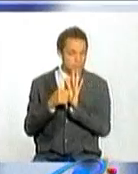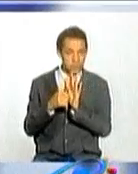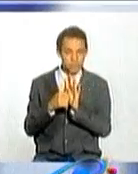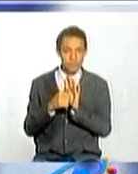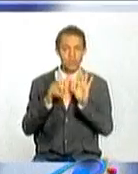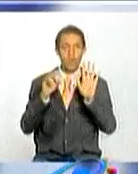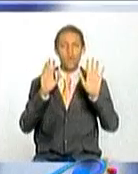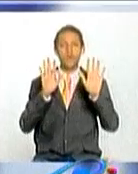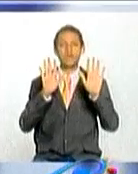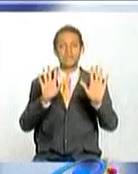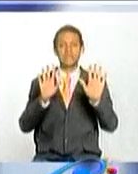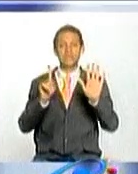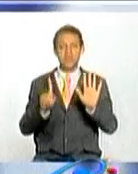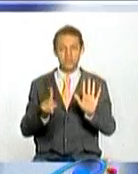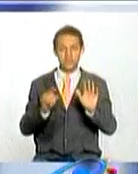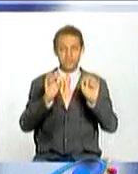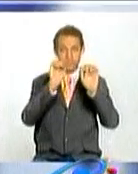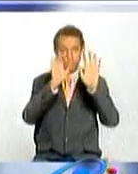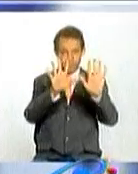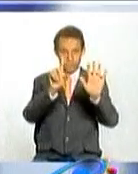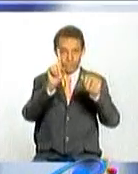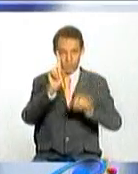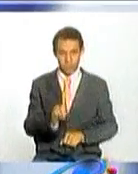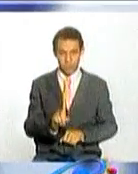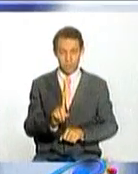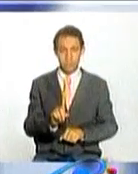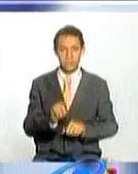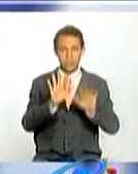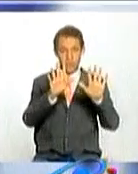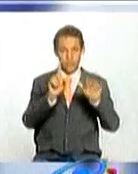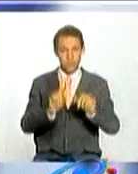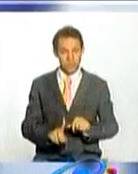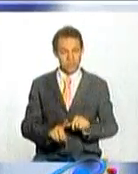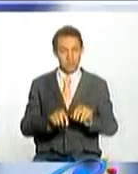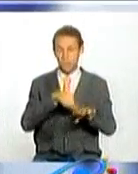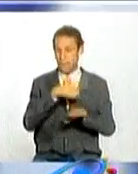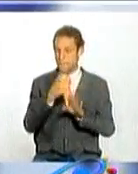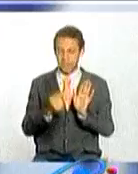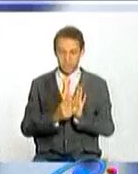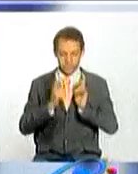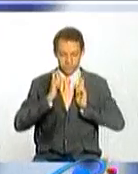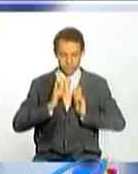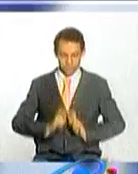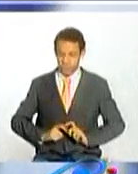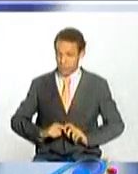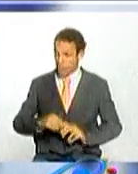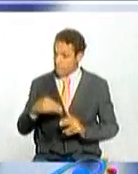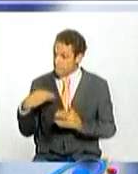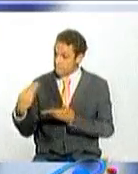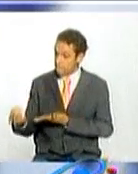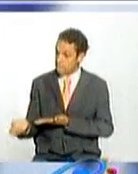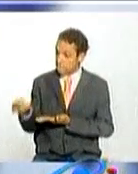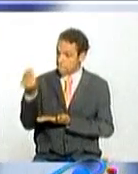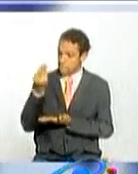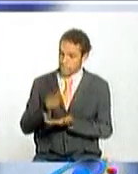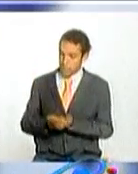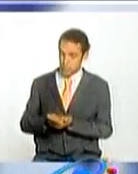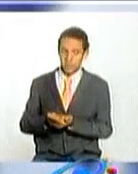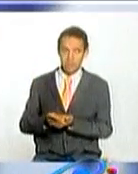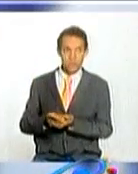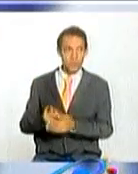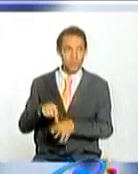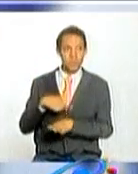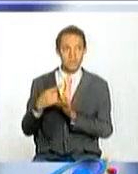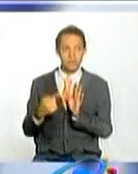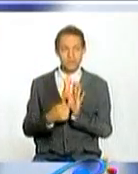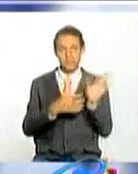ecografías. Nosotros a los pacientes nuestros en la consulta le entregamos, cuando se hacen el barrido ecográfico negro, o